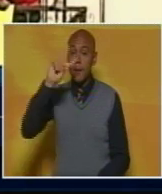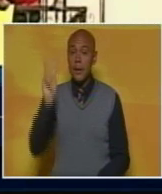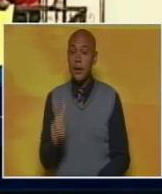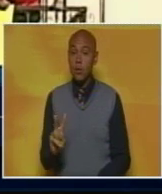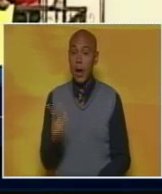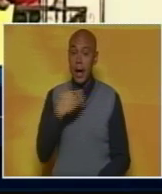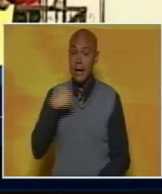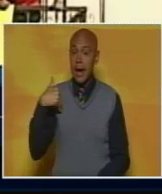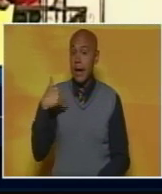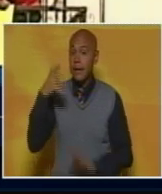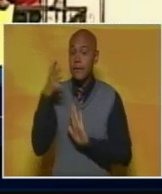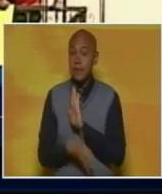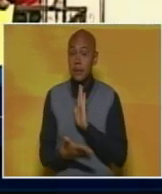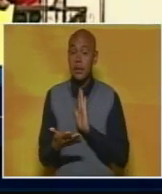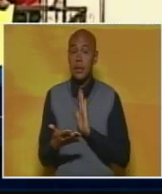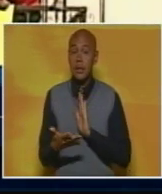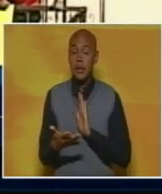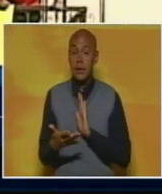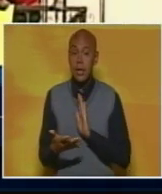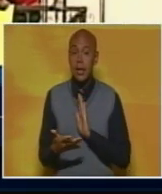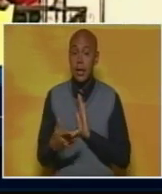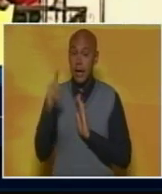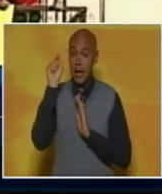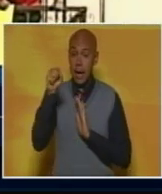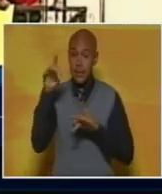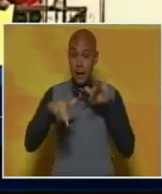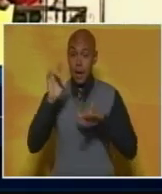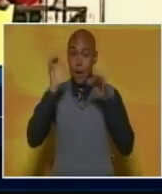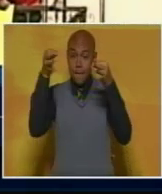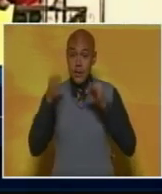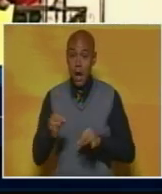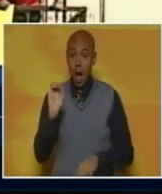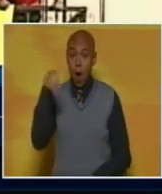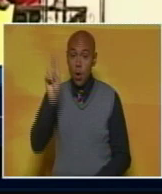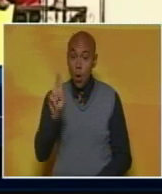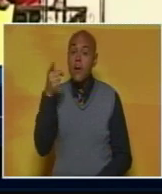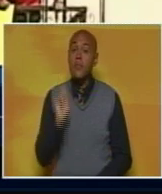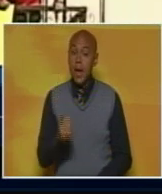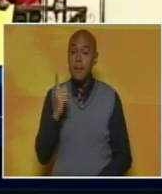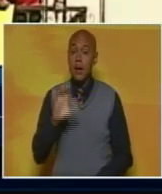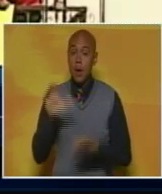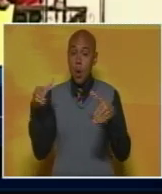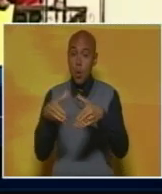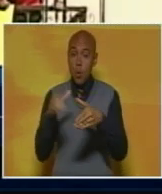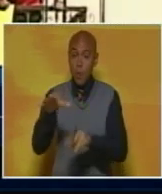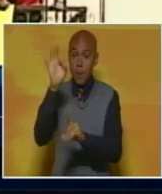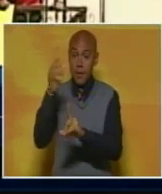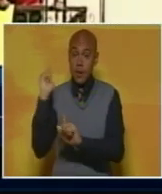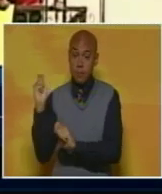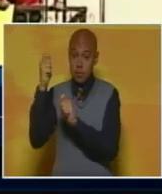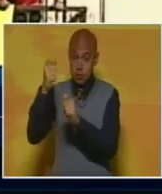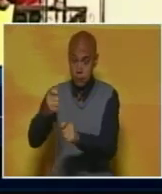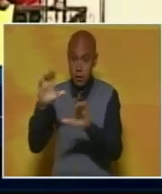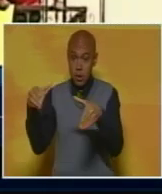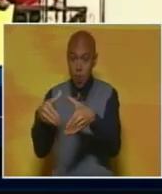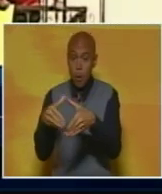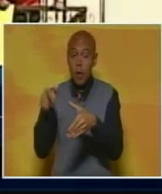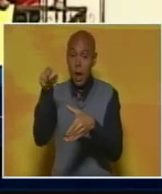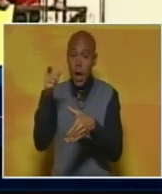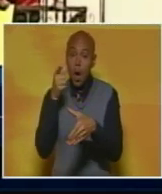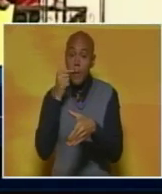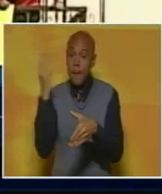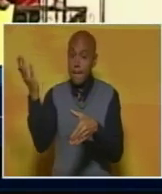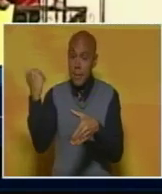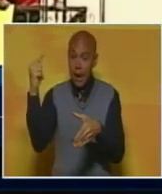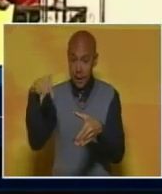Venezuela quiere que la Secretaría General de la ONU nombre una comisión de acompañantes